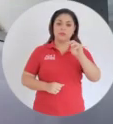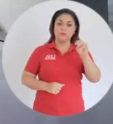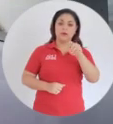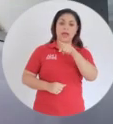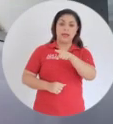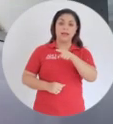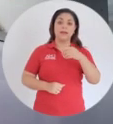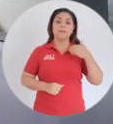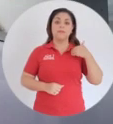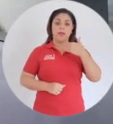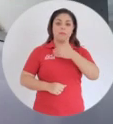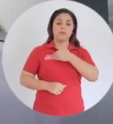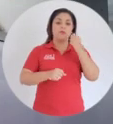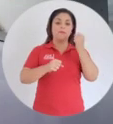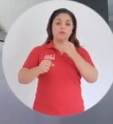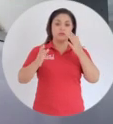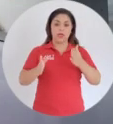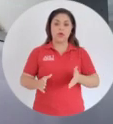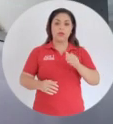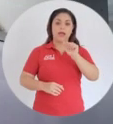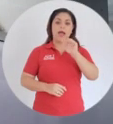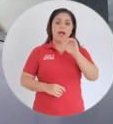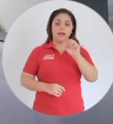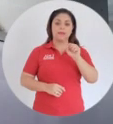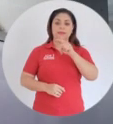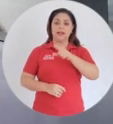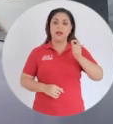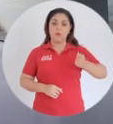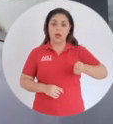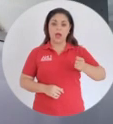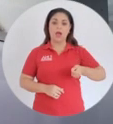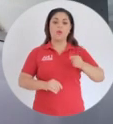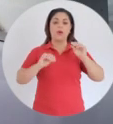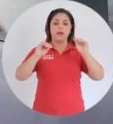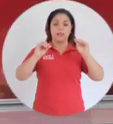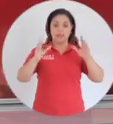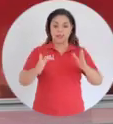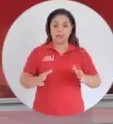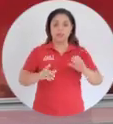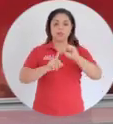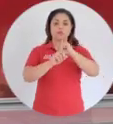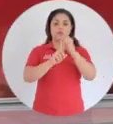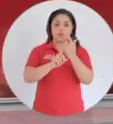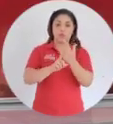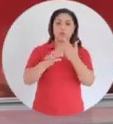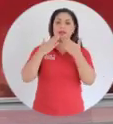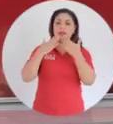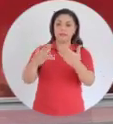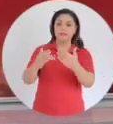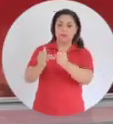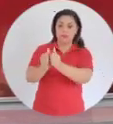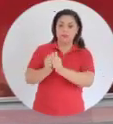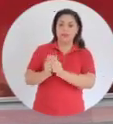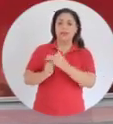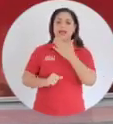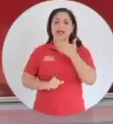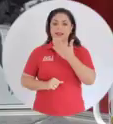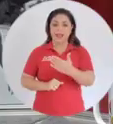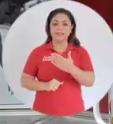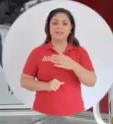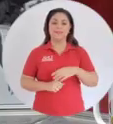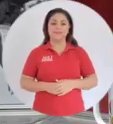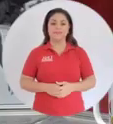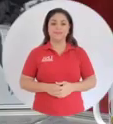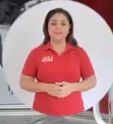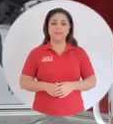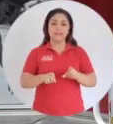miembro fundador de ACAS y quien es abogado, académico, sociólogo y ambientalista costarricense. Gracias por estar con nosotros, don Daniel. Gracias a usted. Y